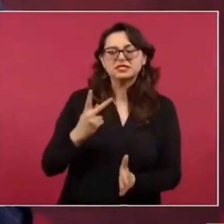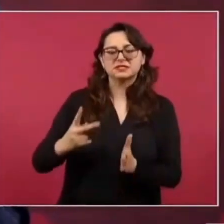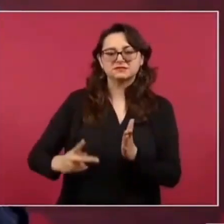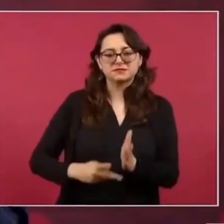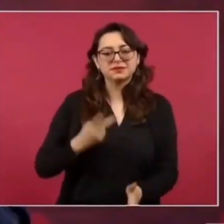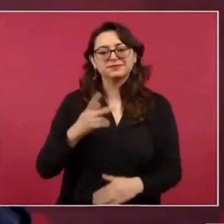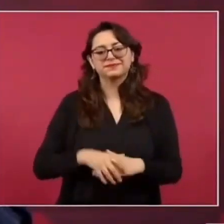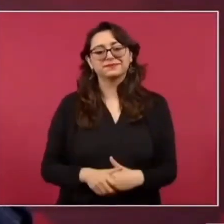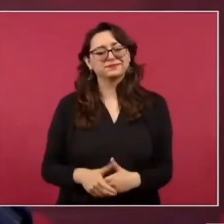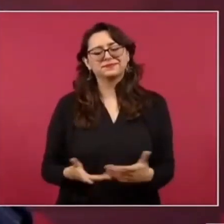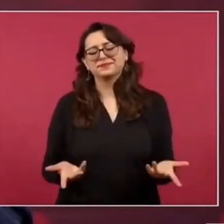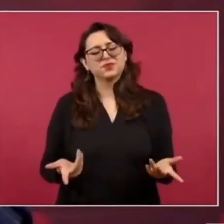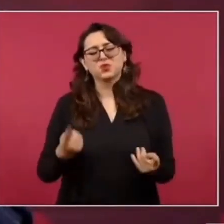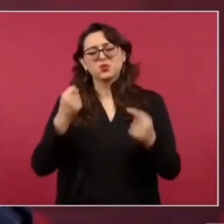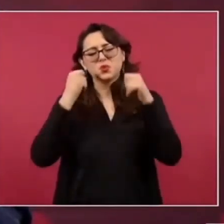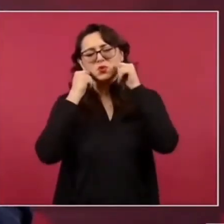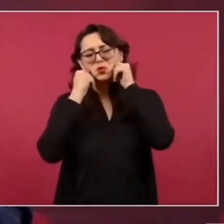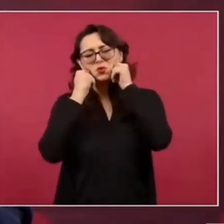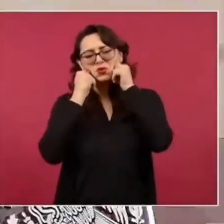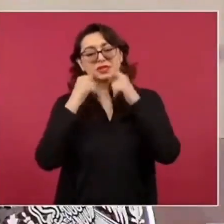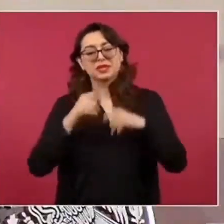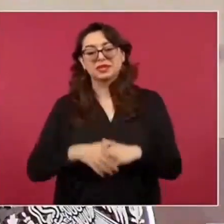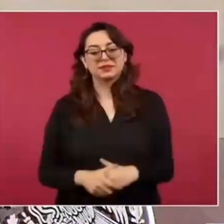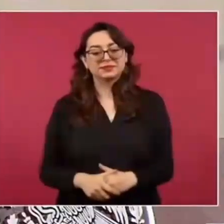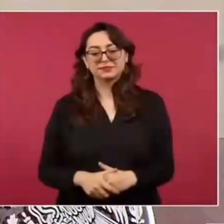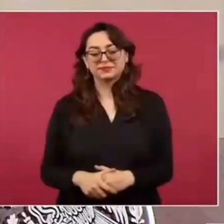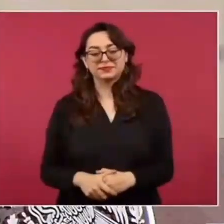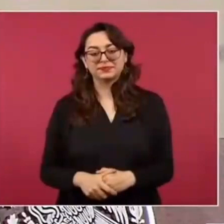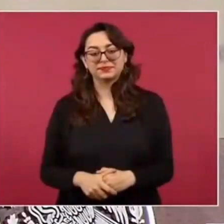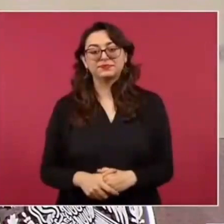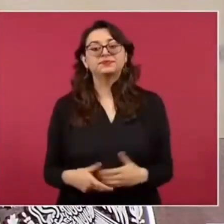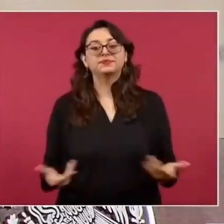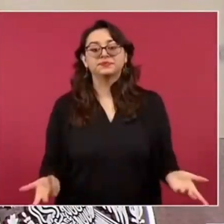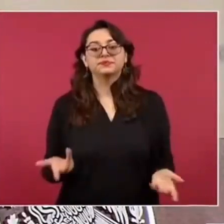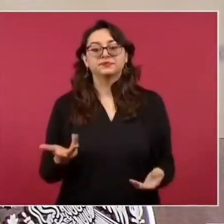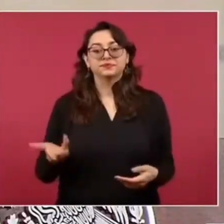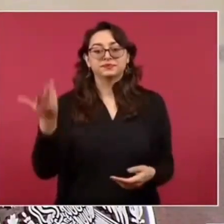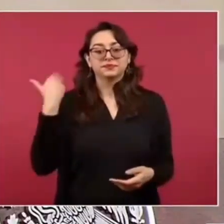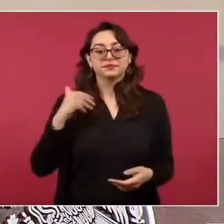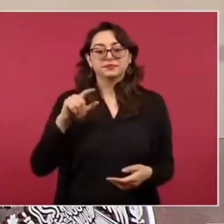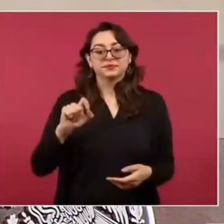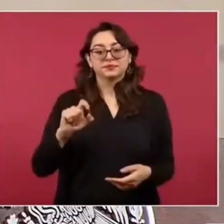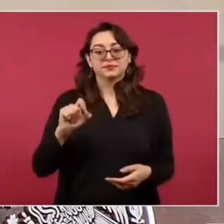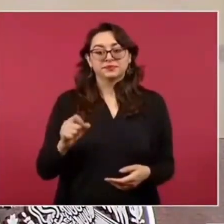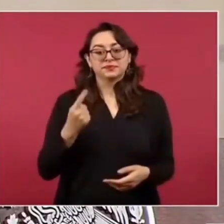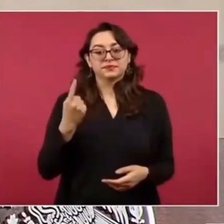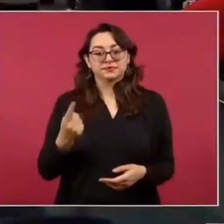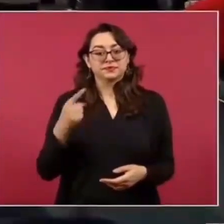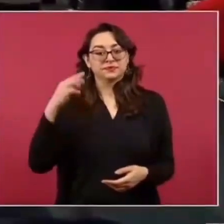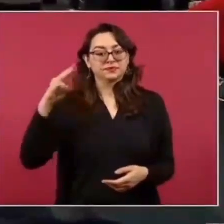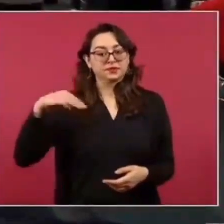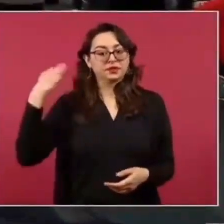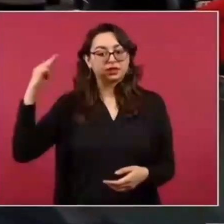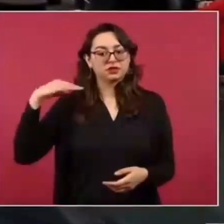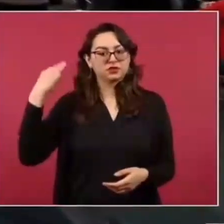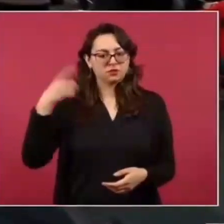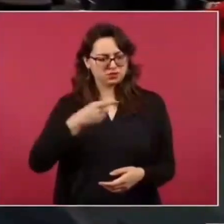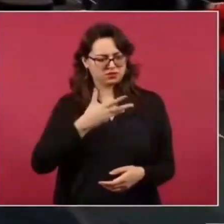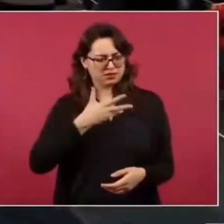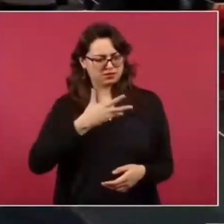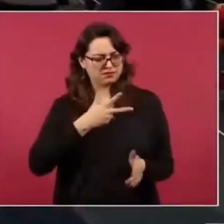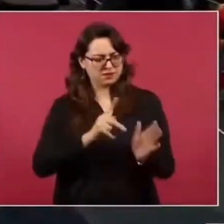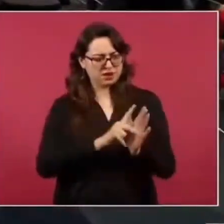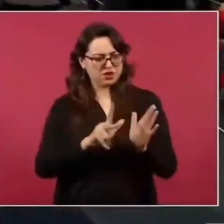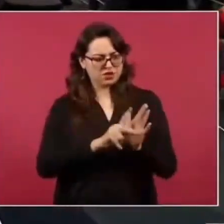¿qué fue lo que? Sacaron el 21 de marzo. ¿No tienes el periódico del 21 de marzo?